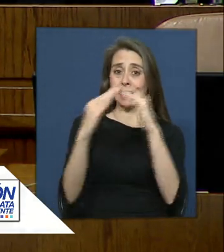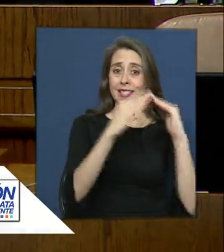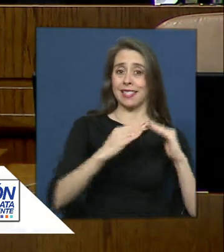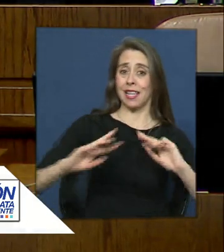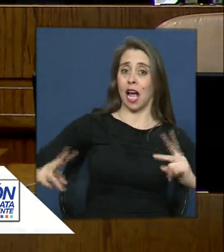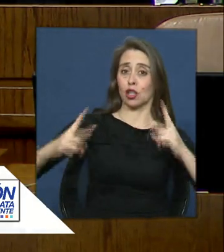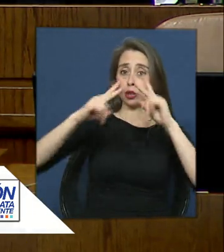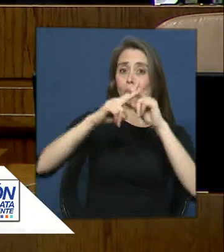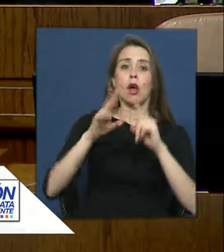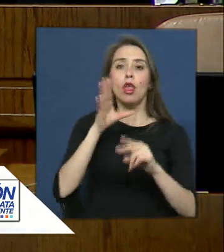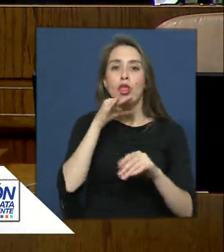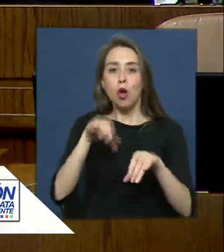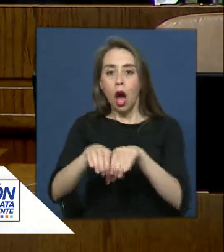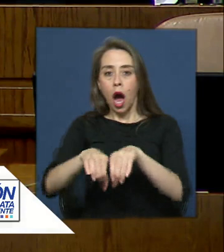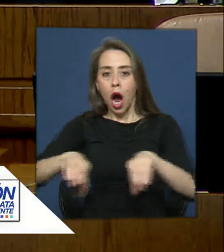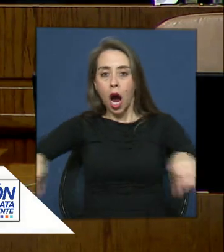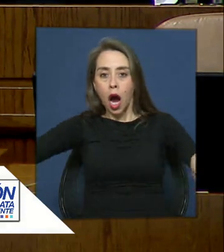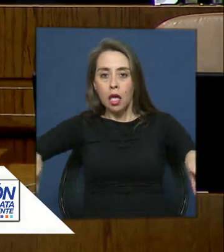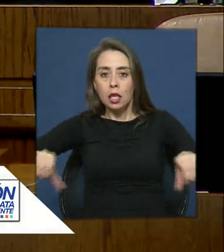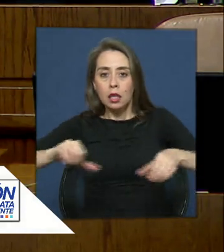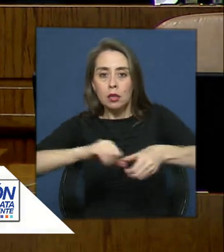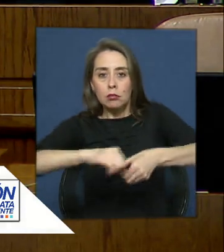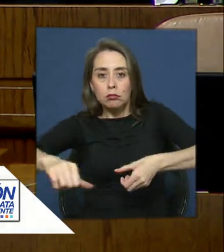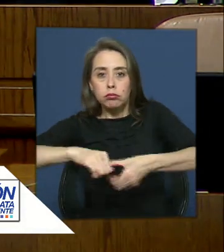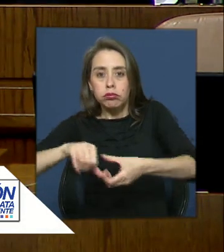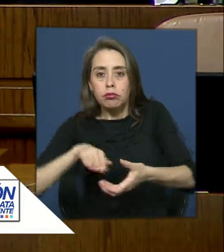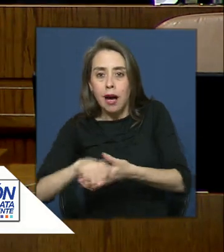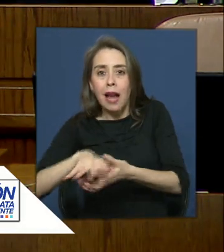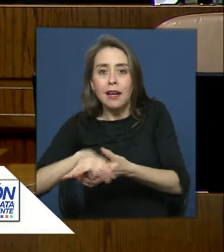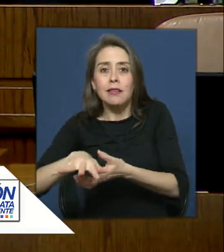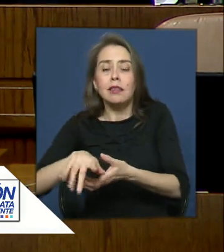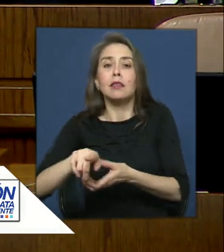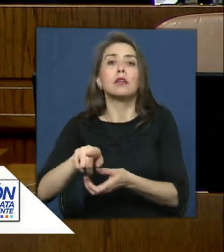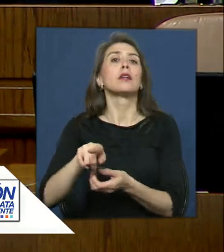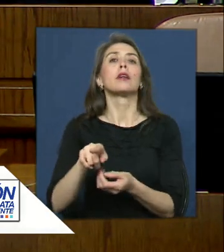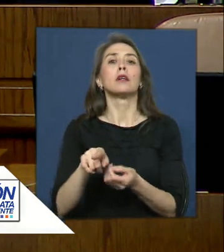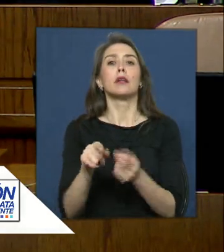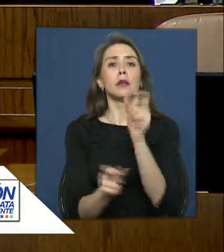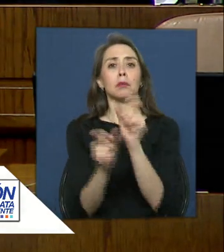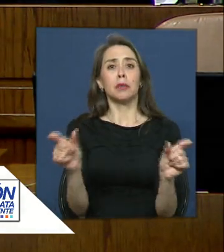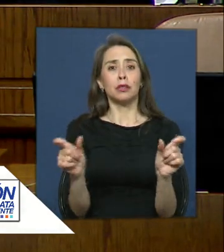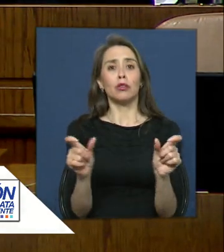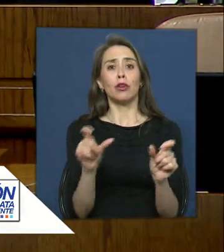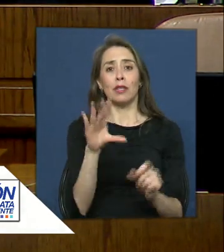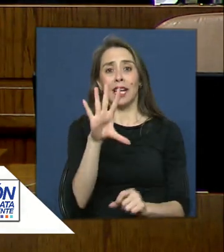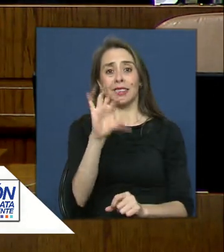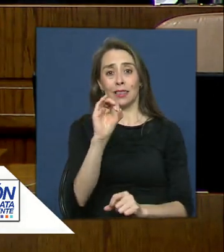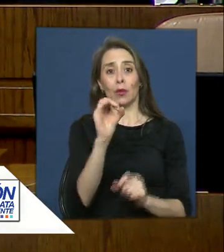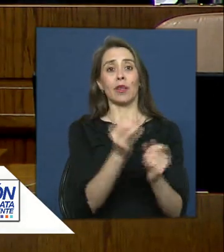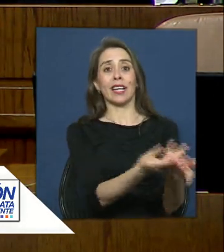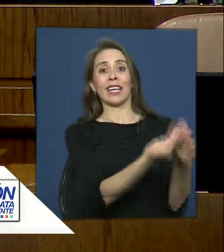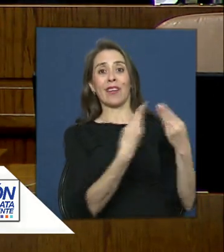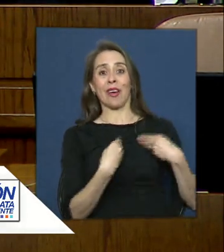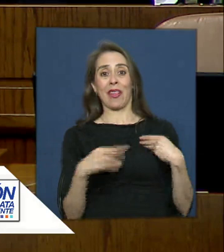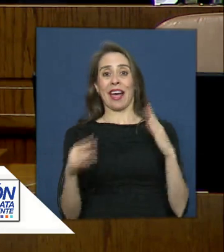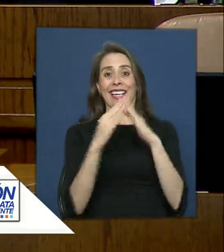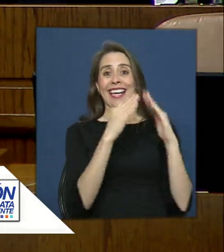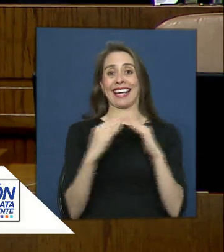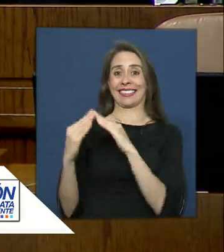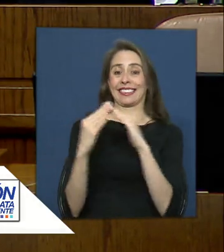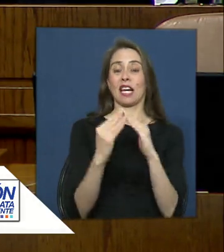tuviera esta conexión de alcantarillado y que además esto pudiera significar a los 50 beneficiarios. Estamos hablando